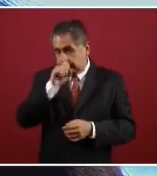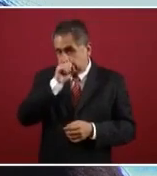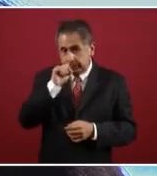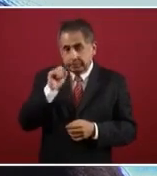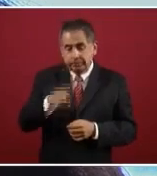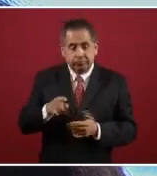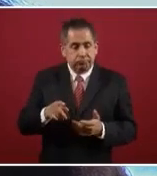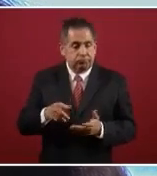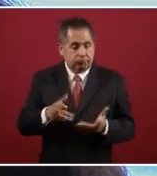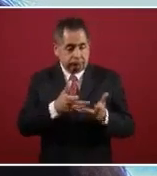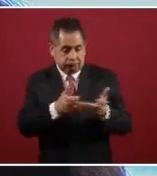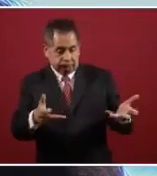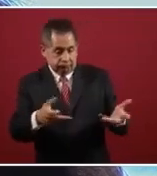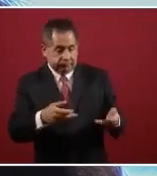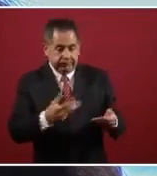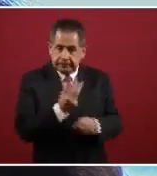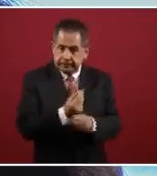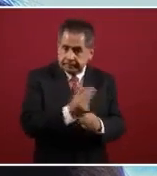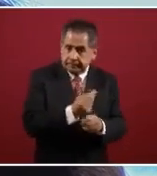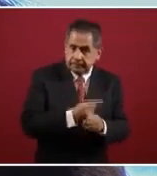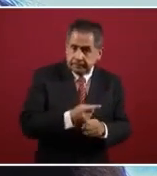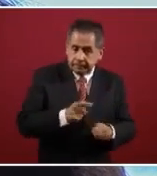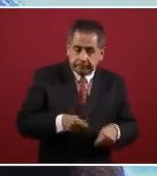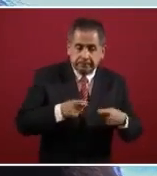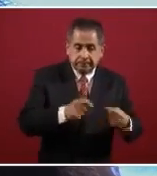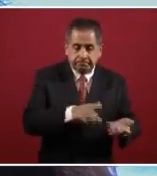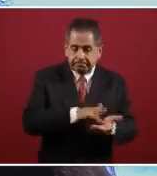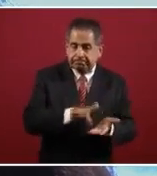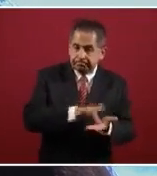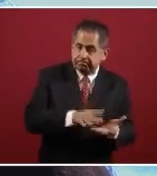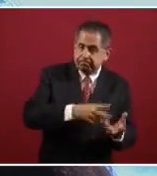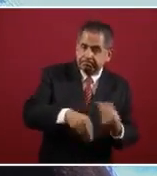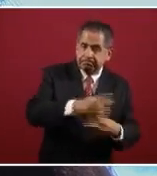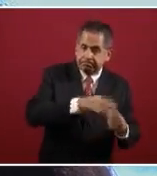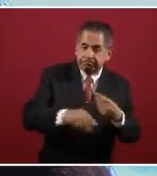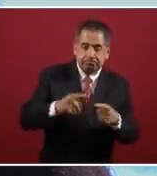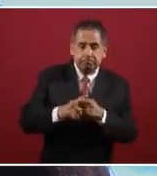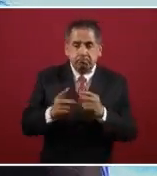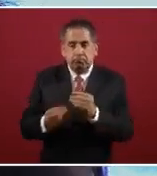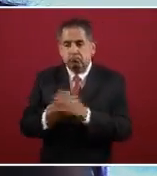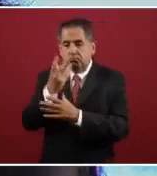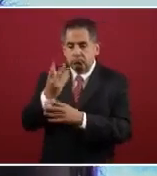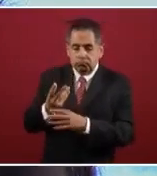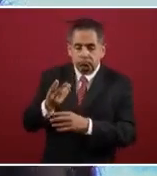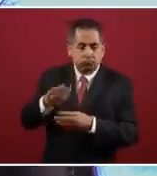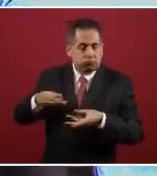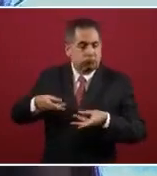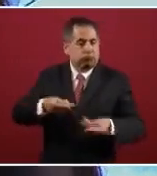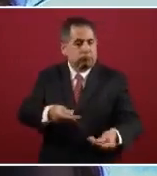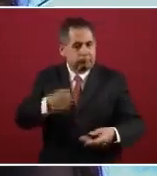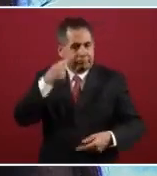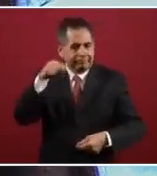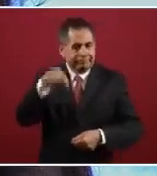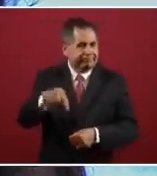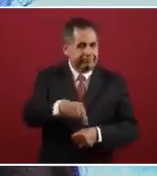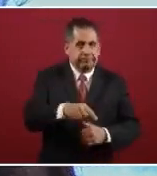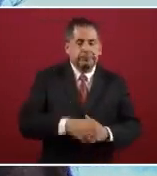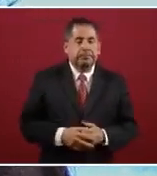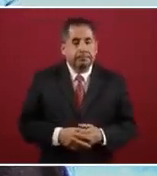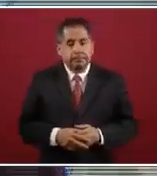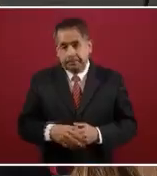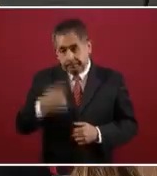de nuestros suelos, pues promoviendo la restauración productiva con sistemas agroforestales. Algo importante, en